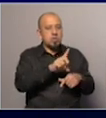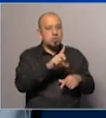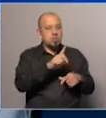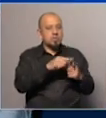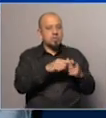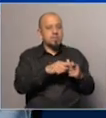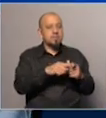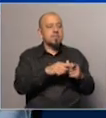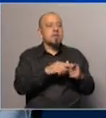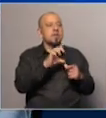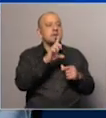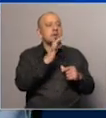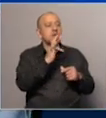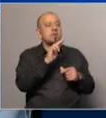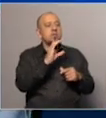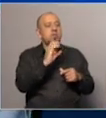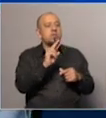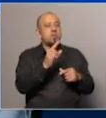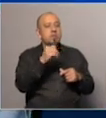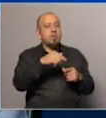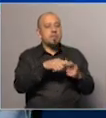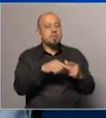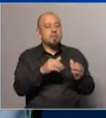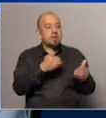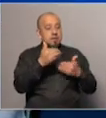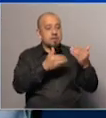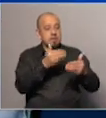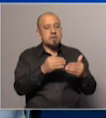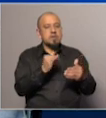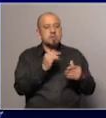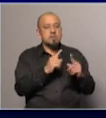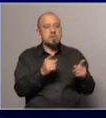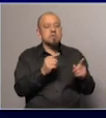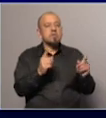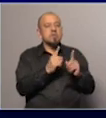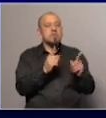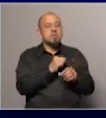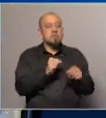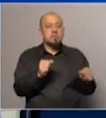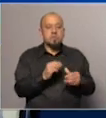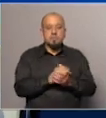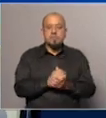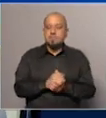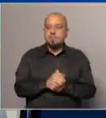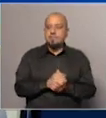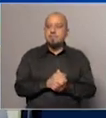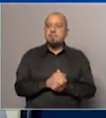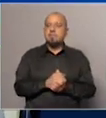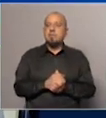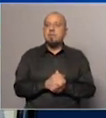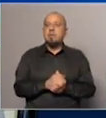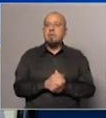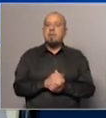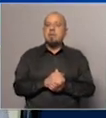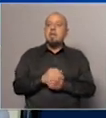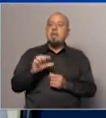pasando el fin de semana fútbol tendrá una reunión para avanzar su posición como organización brevemente que podemos decir de eso bueno en verdad el lunes